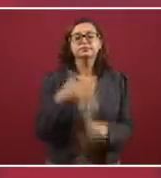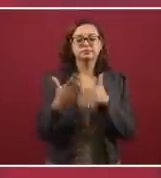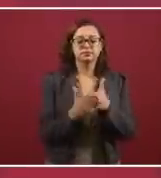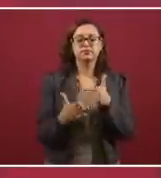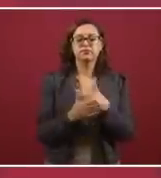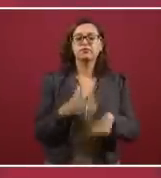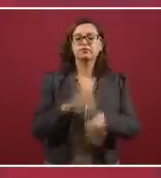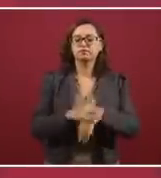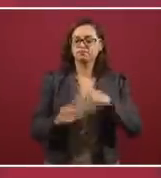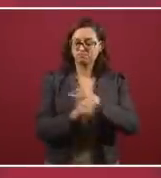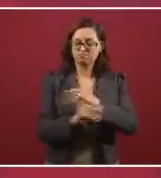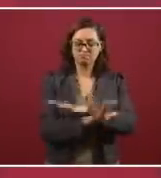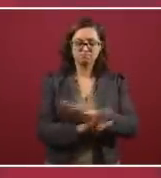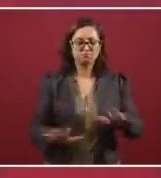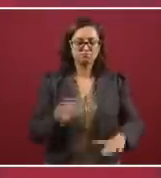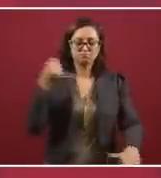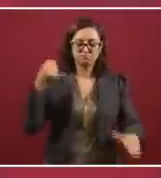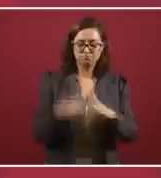luego,